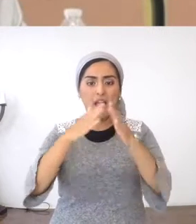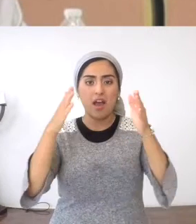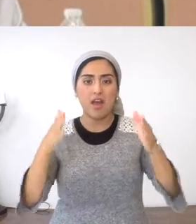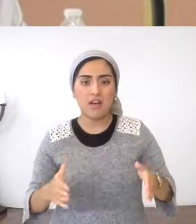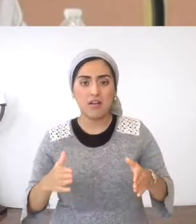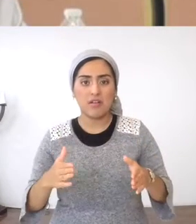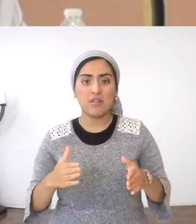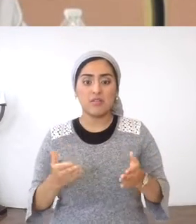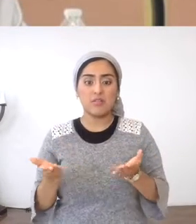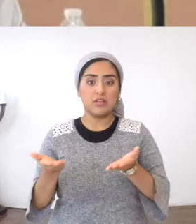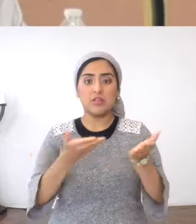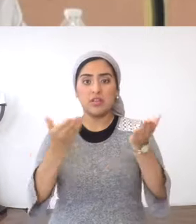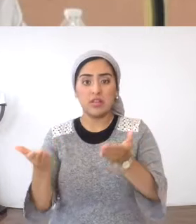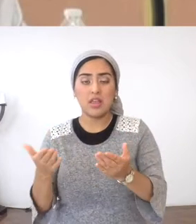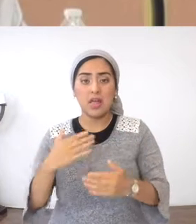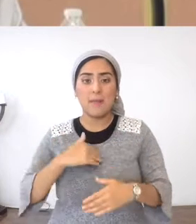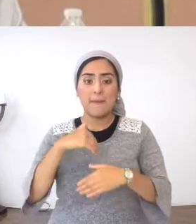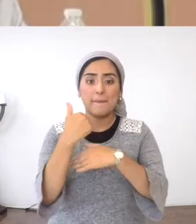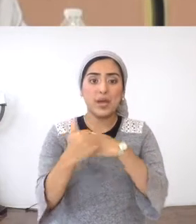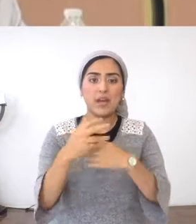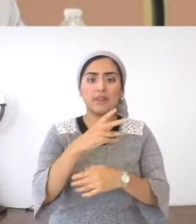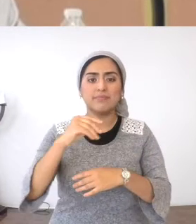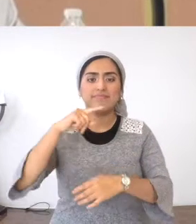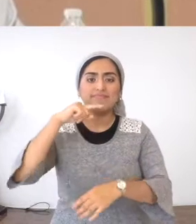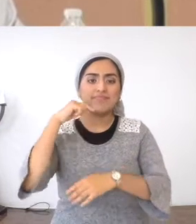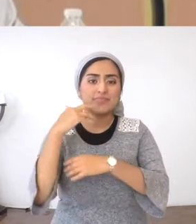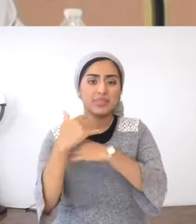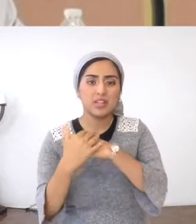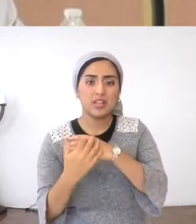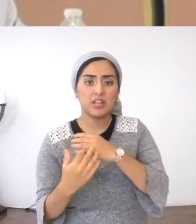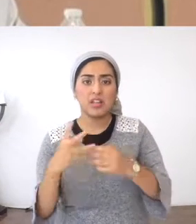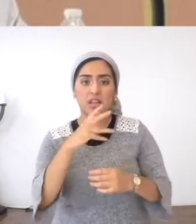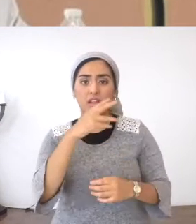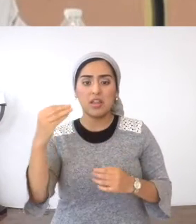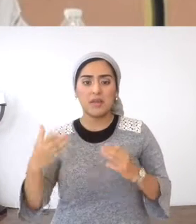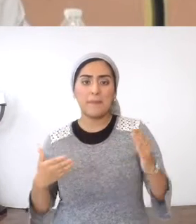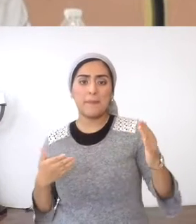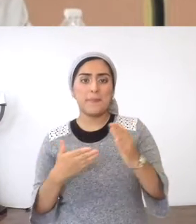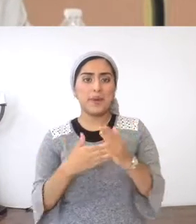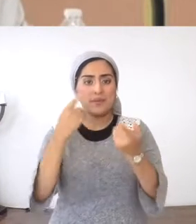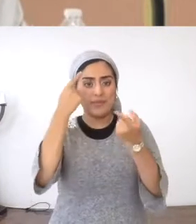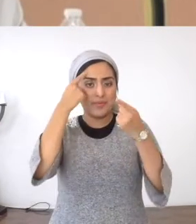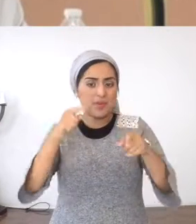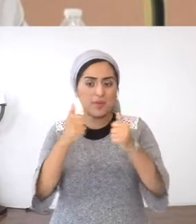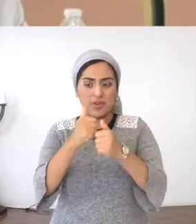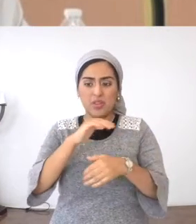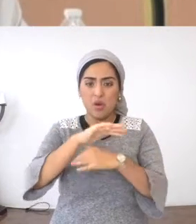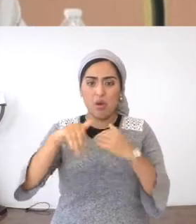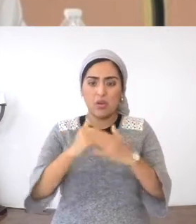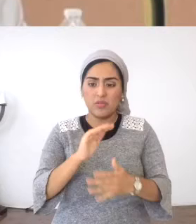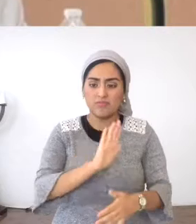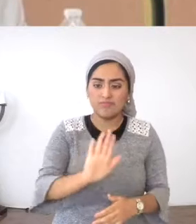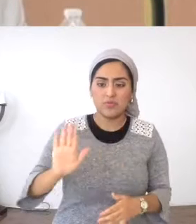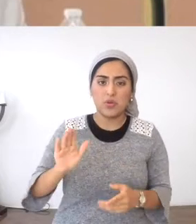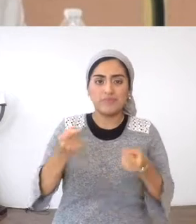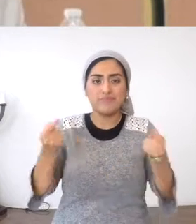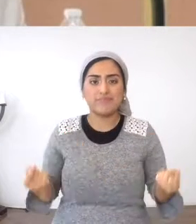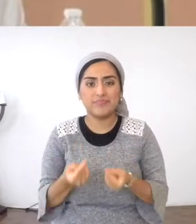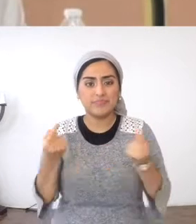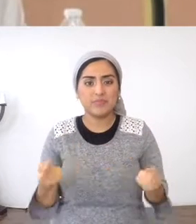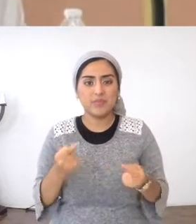casa De ofrecer Mi pan La grosura Y la sangre Y de invalidar Mi pacto En todas Vuestras abominaciones